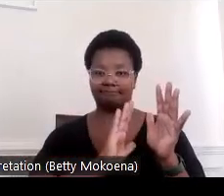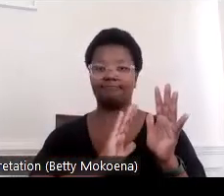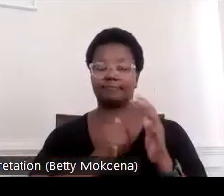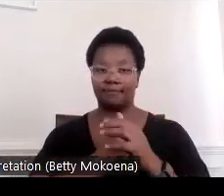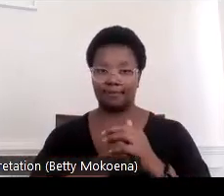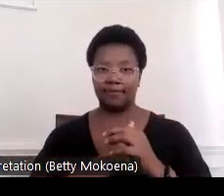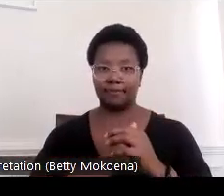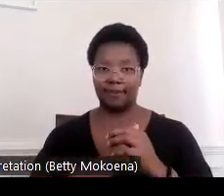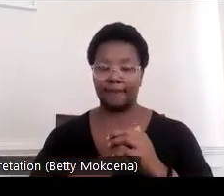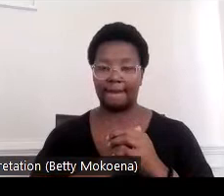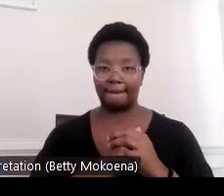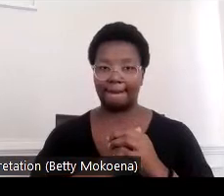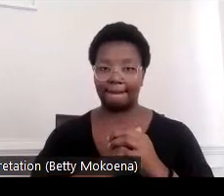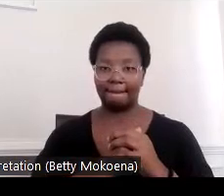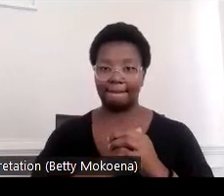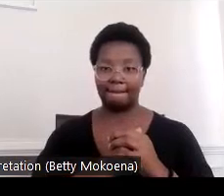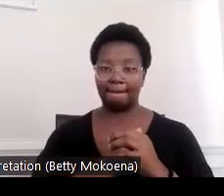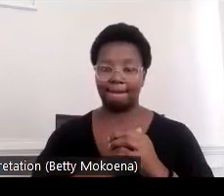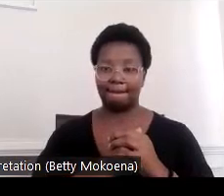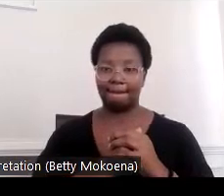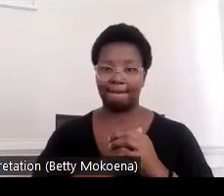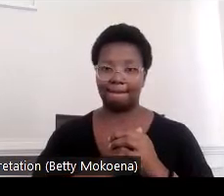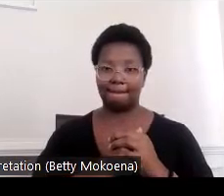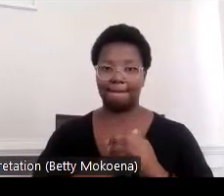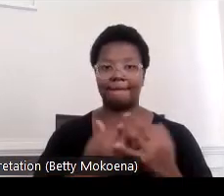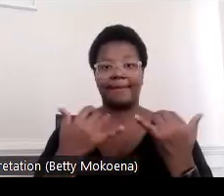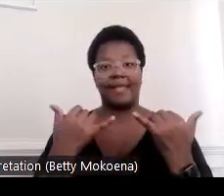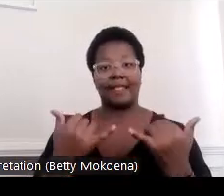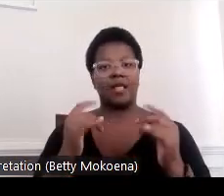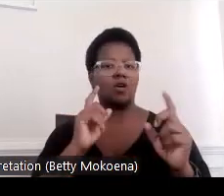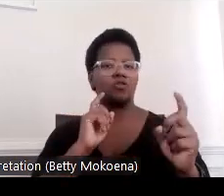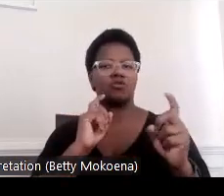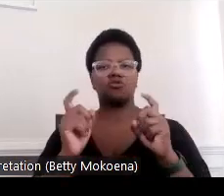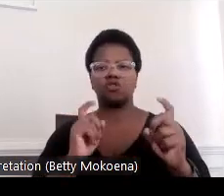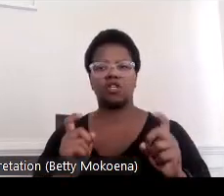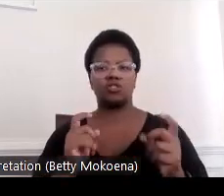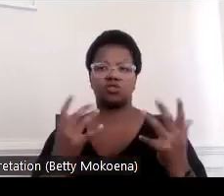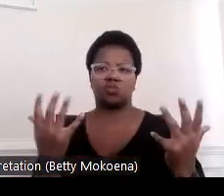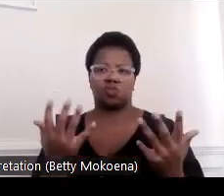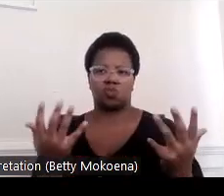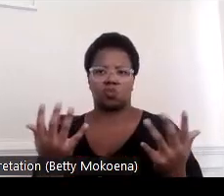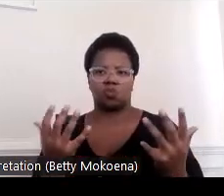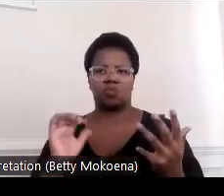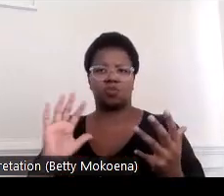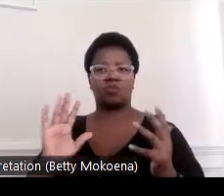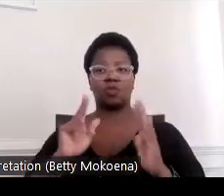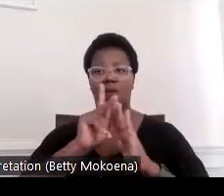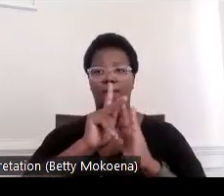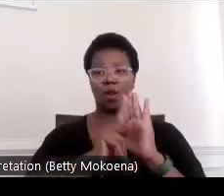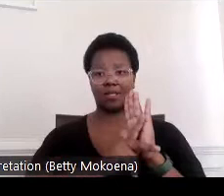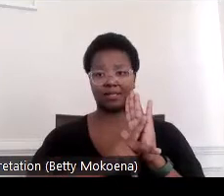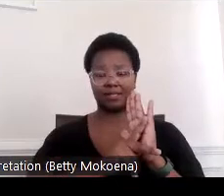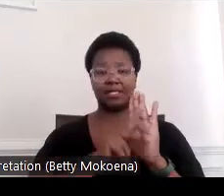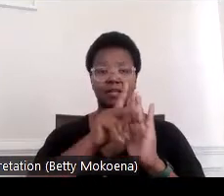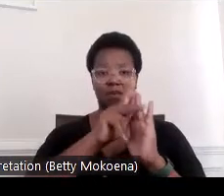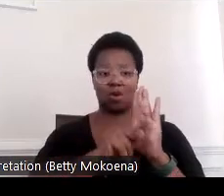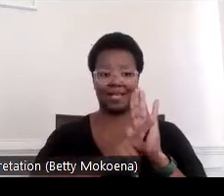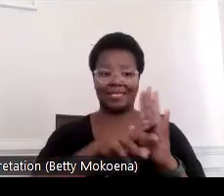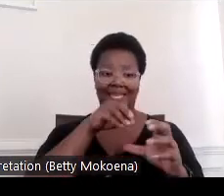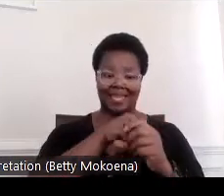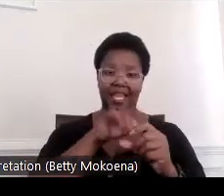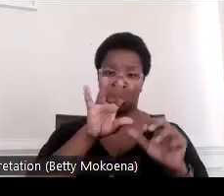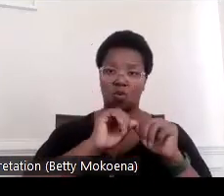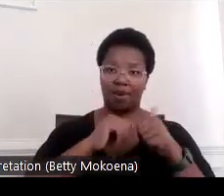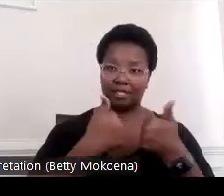las exigencias que ya se hayan hecho eso de aplicar usted y esos cambios pueden ser cambios a